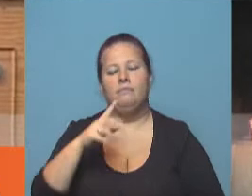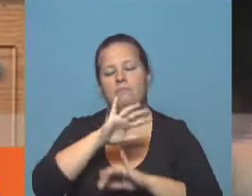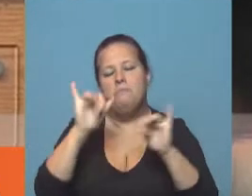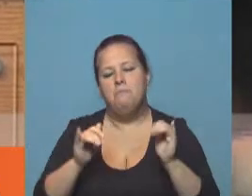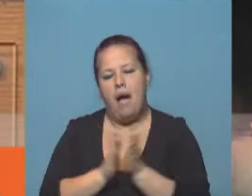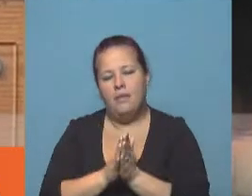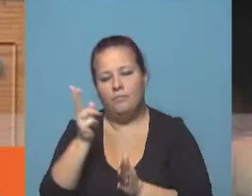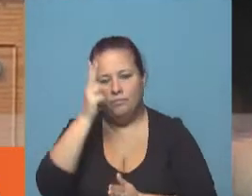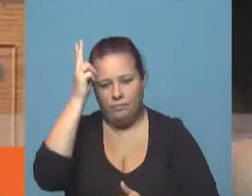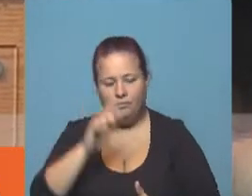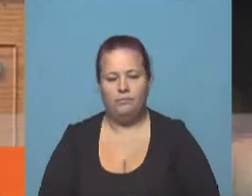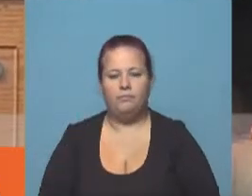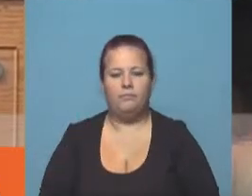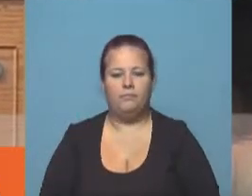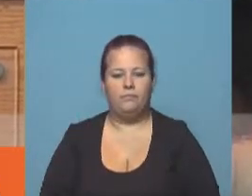descanse.